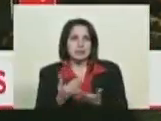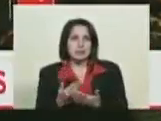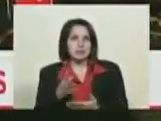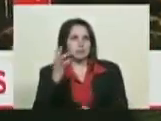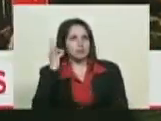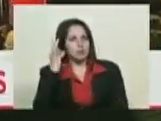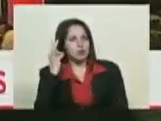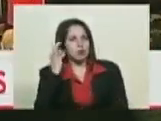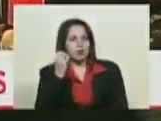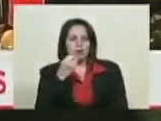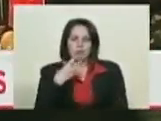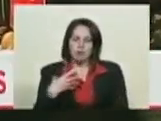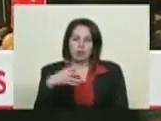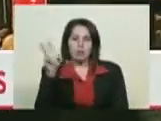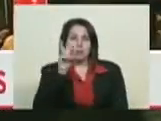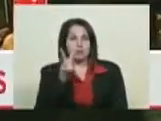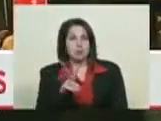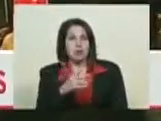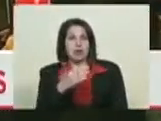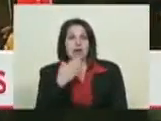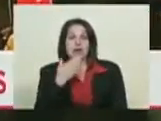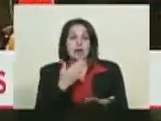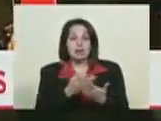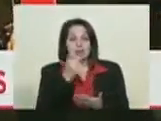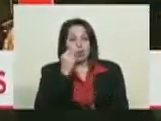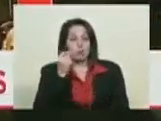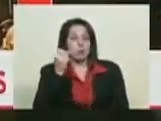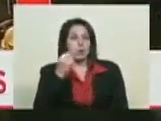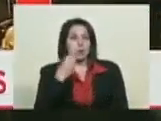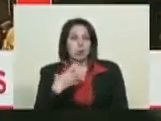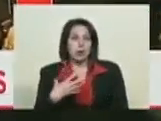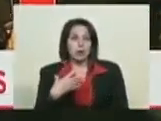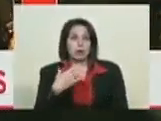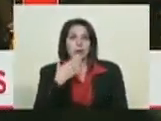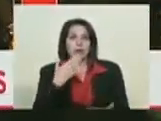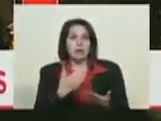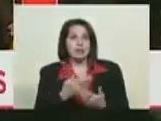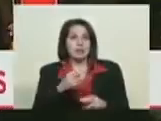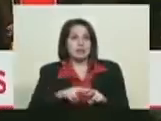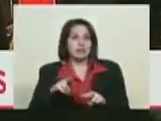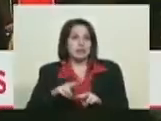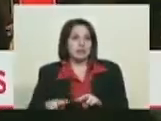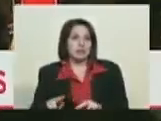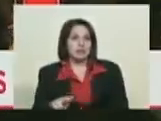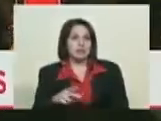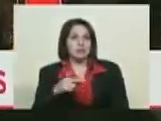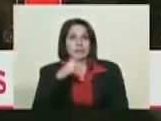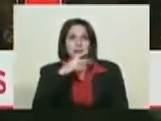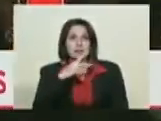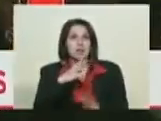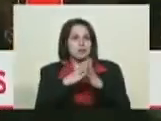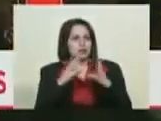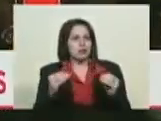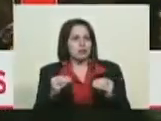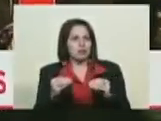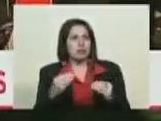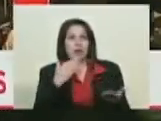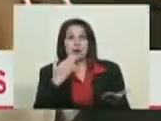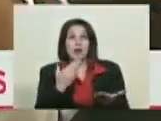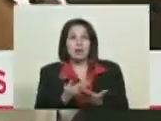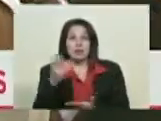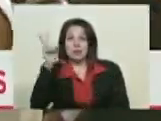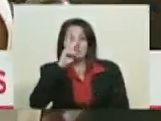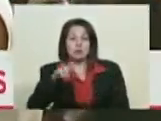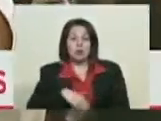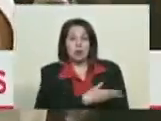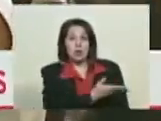de Venezuela, gracias, hombre bueno, gracias, niño bueno, gracias, niña linda, gracias. Venezuela le